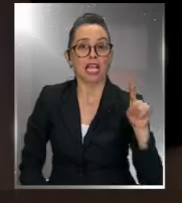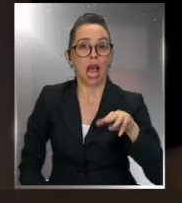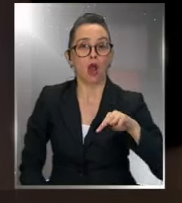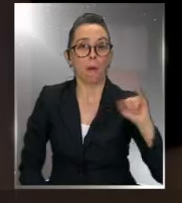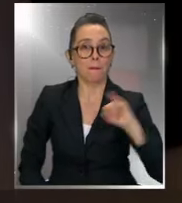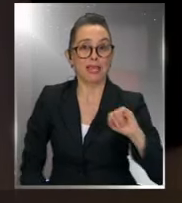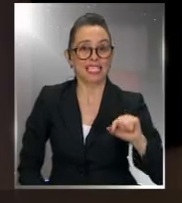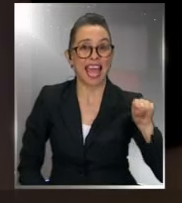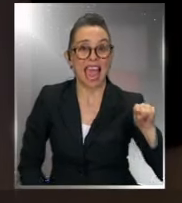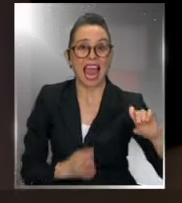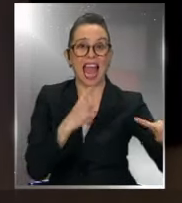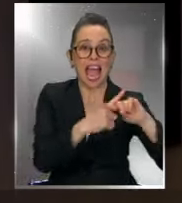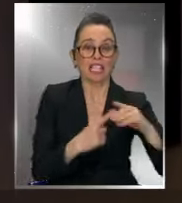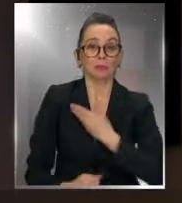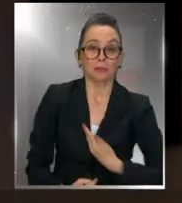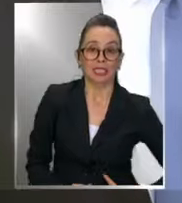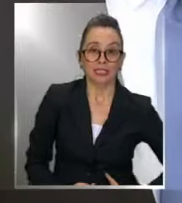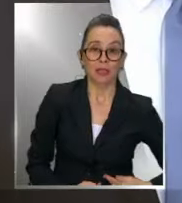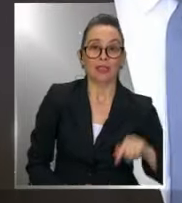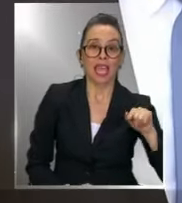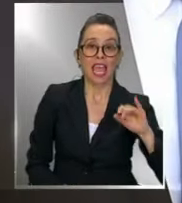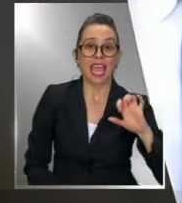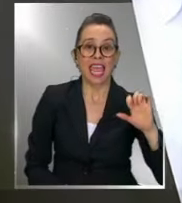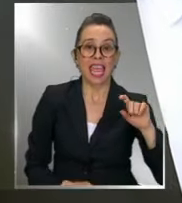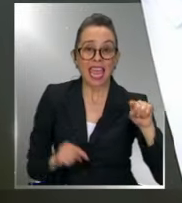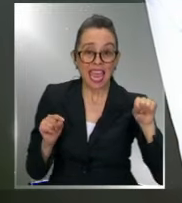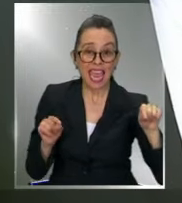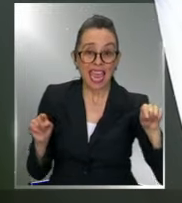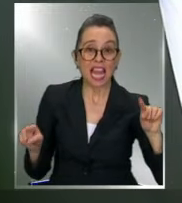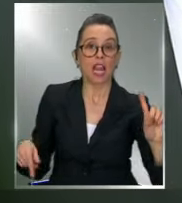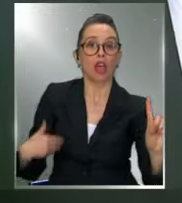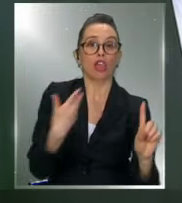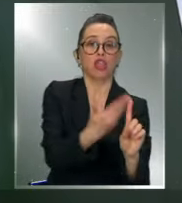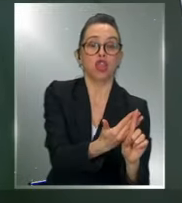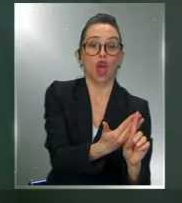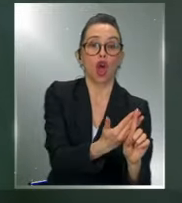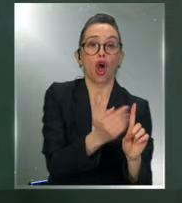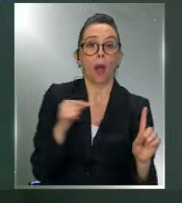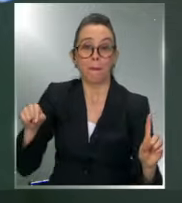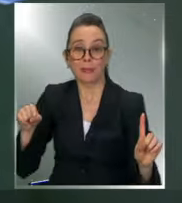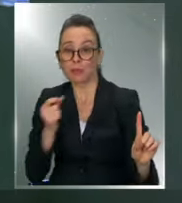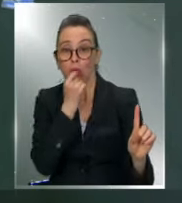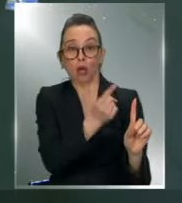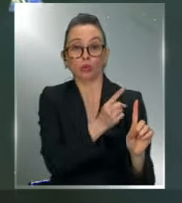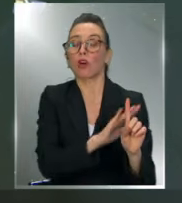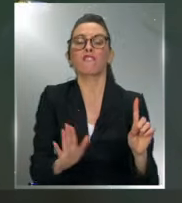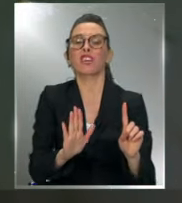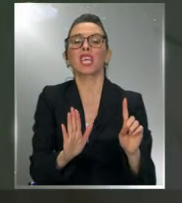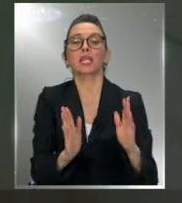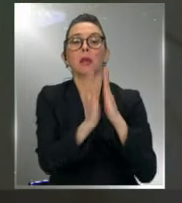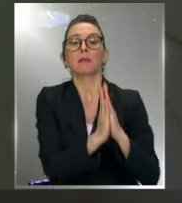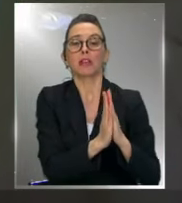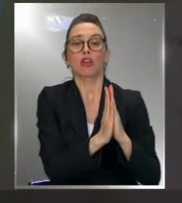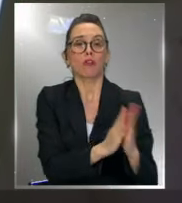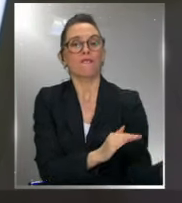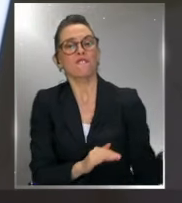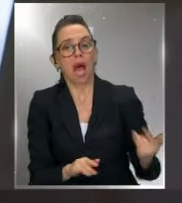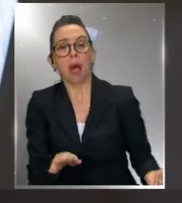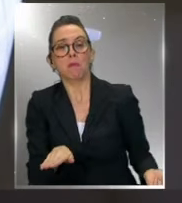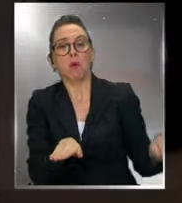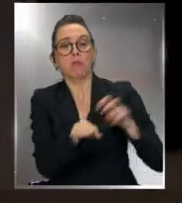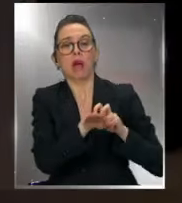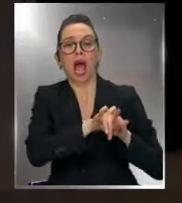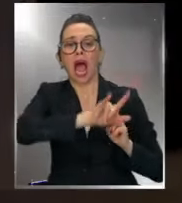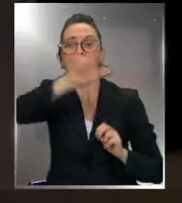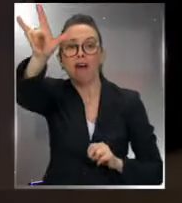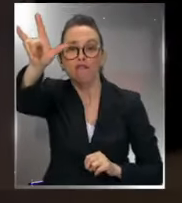expresidente. Y él no solamente amnistió a Mesa de una acusación que él le había hecho, sino que lo subió al avión.